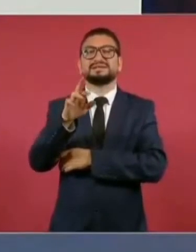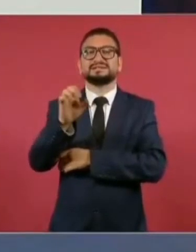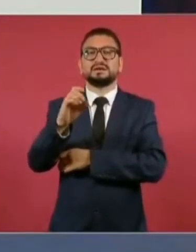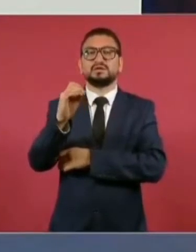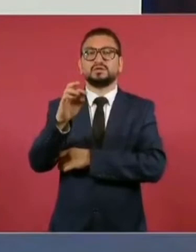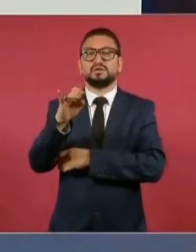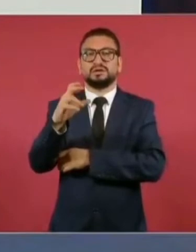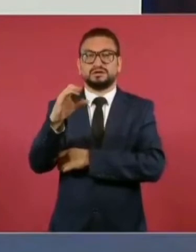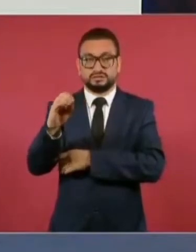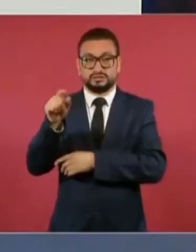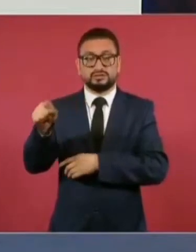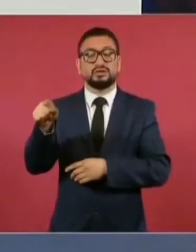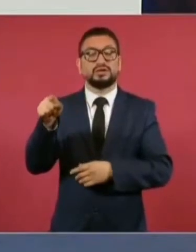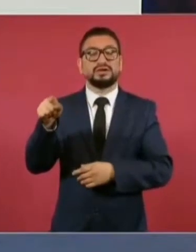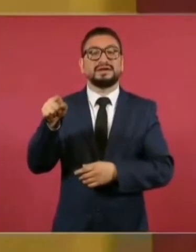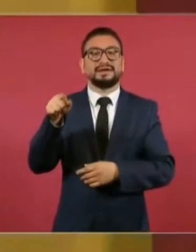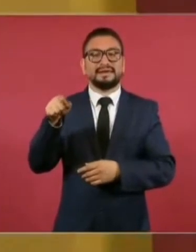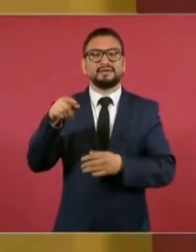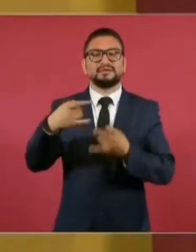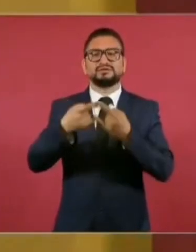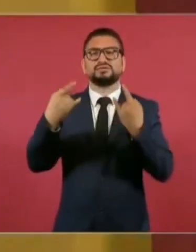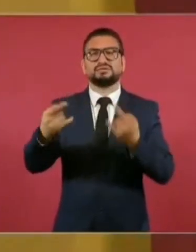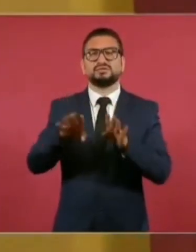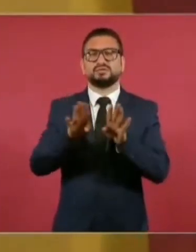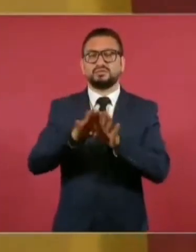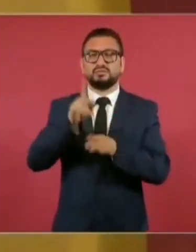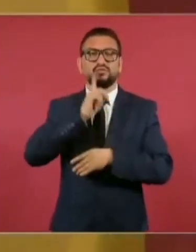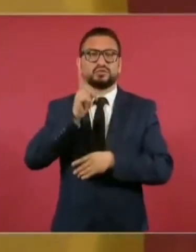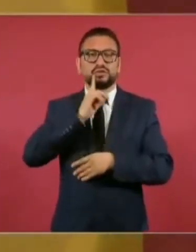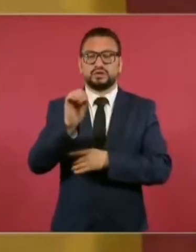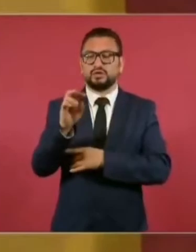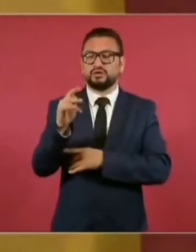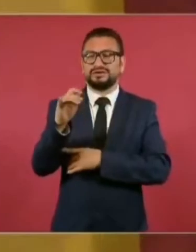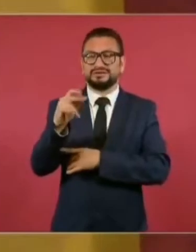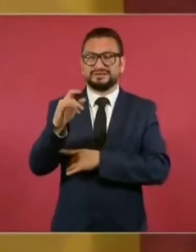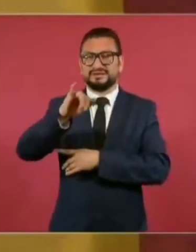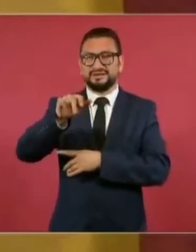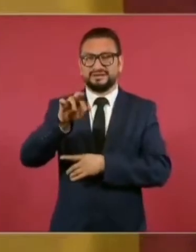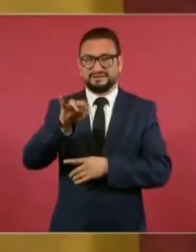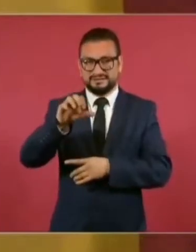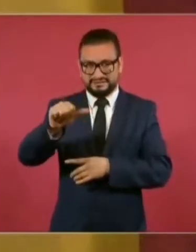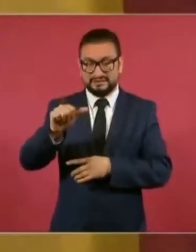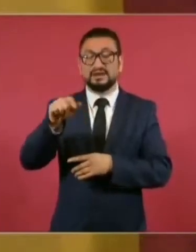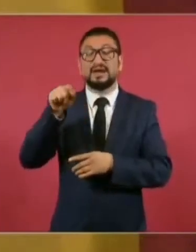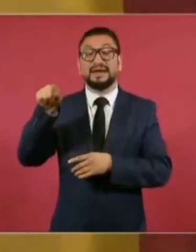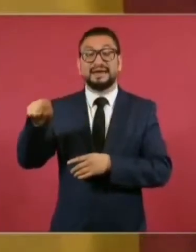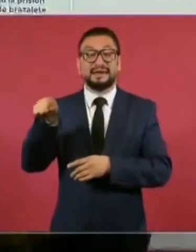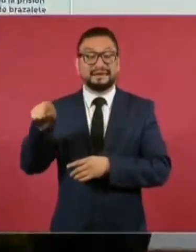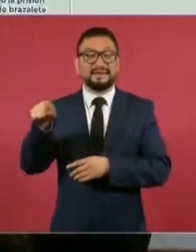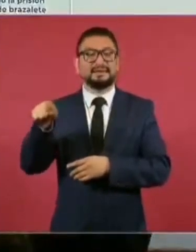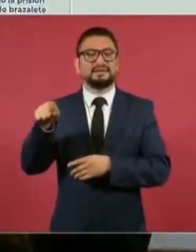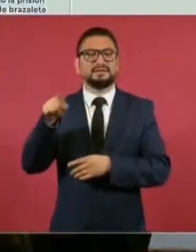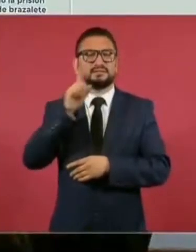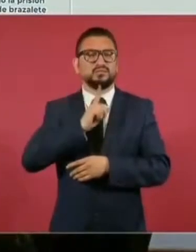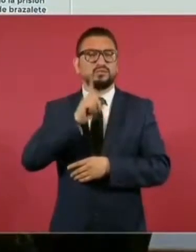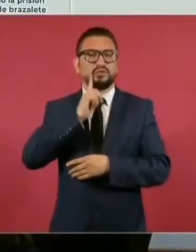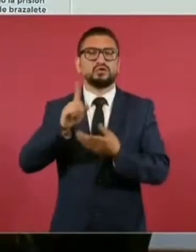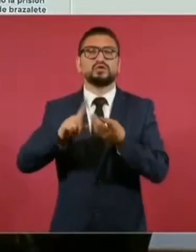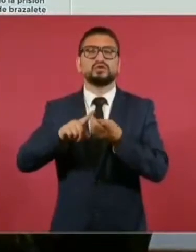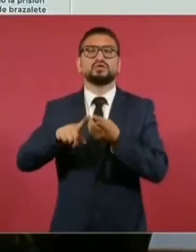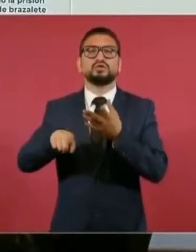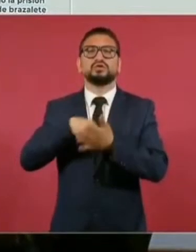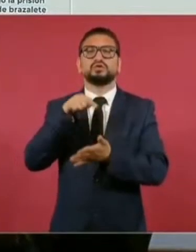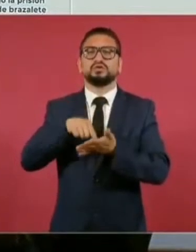es llevado por la jueza Hortensia García Rodríguez. Ella está en el